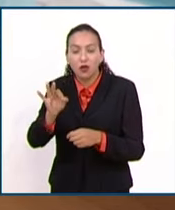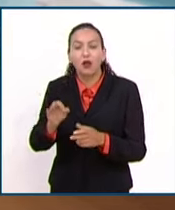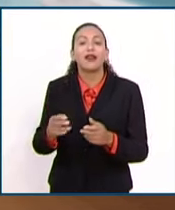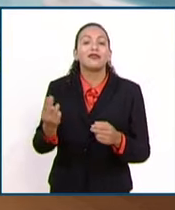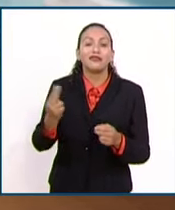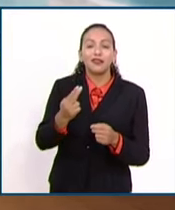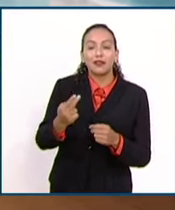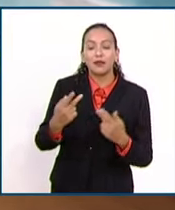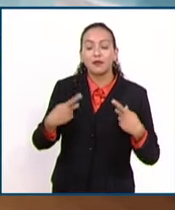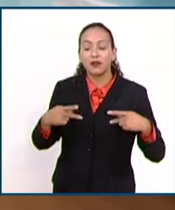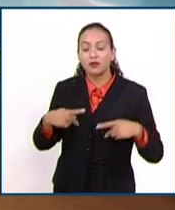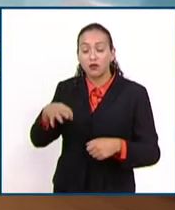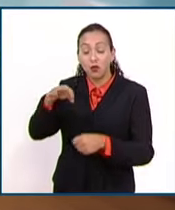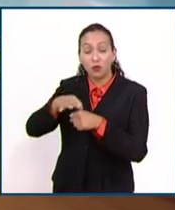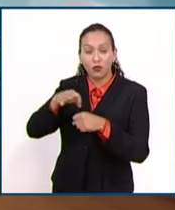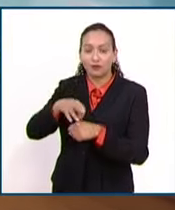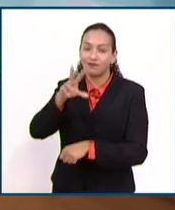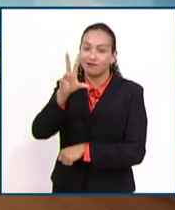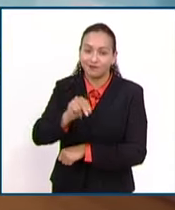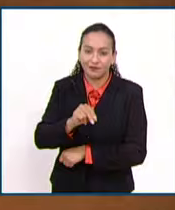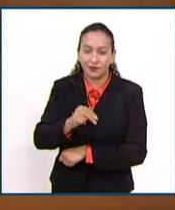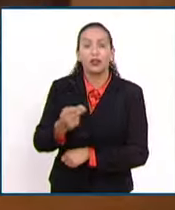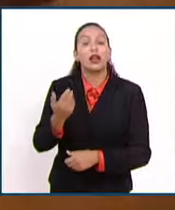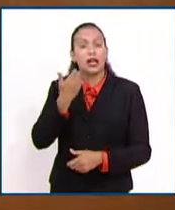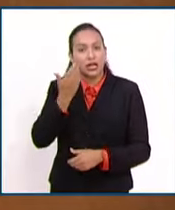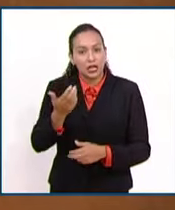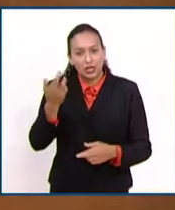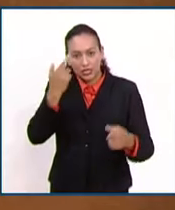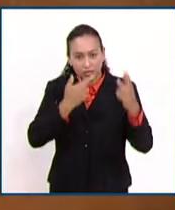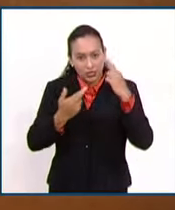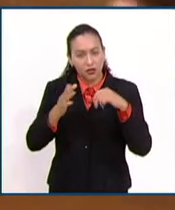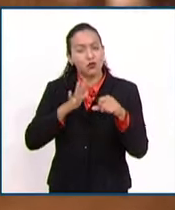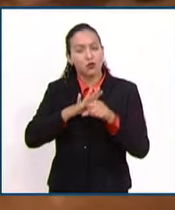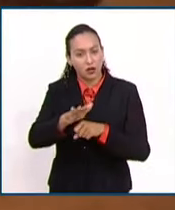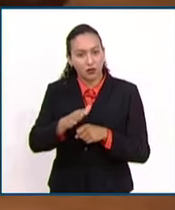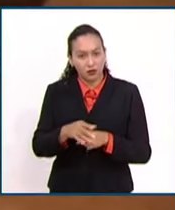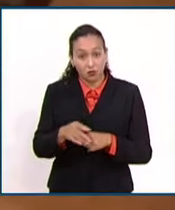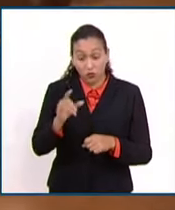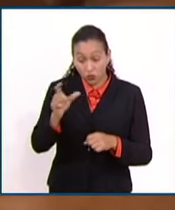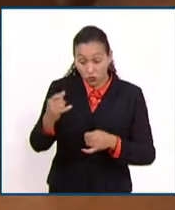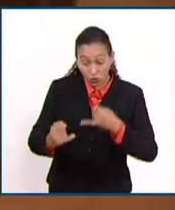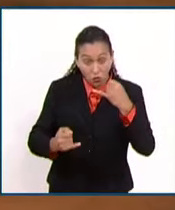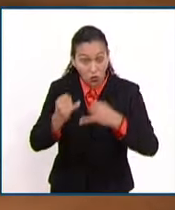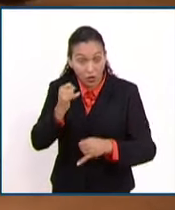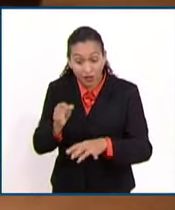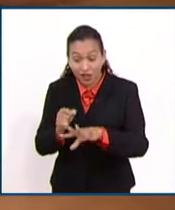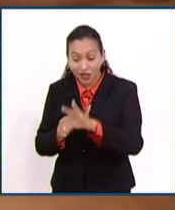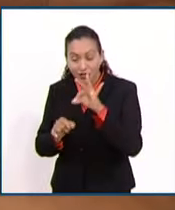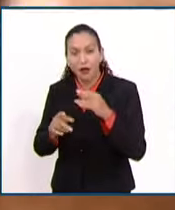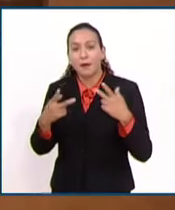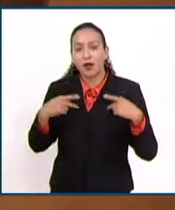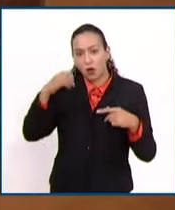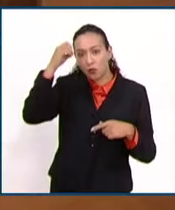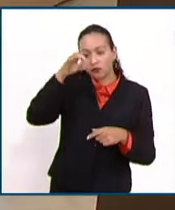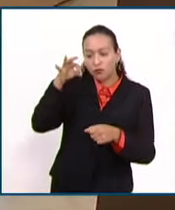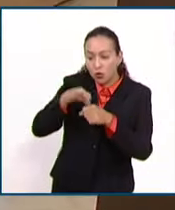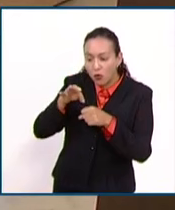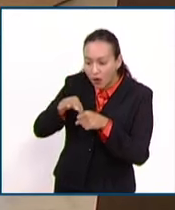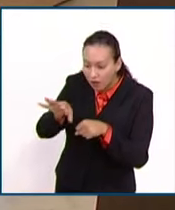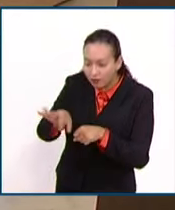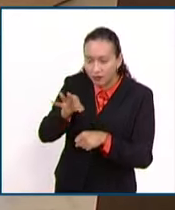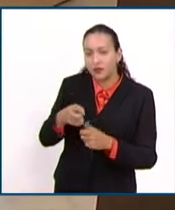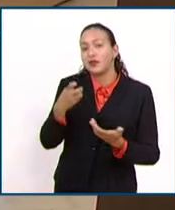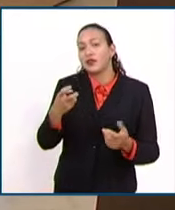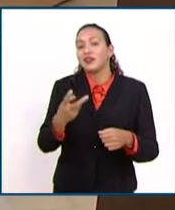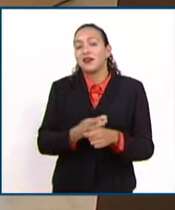el magistrado Juan Pablo Gómez Fierro. La elección de jueces a través del voto popular podría derivar en la